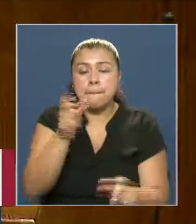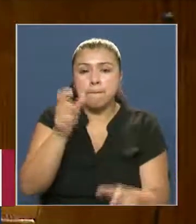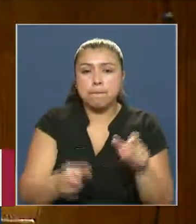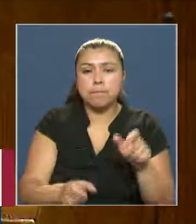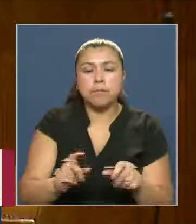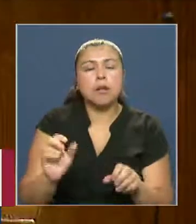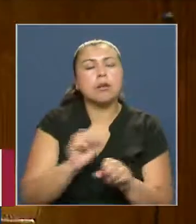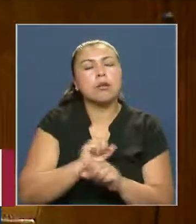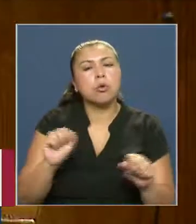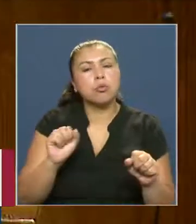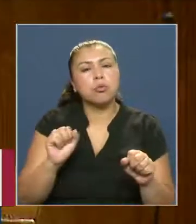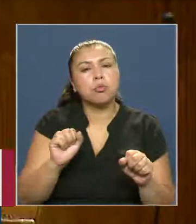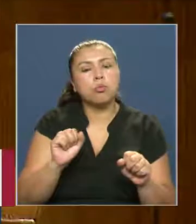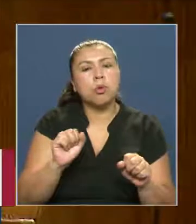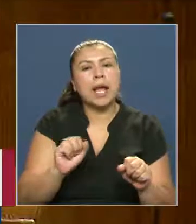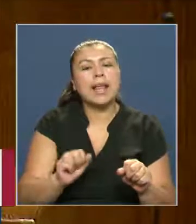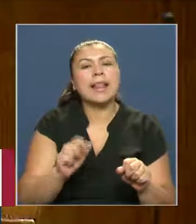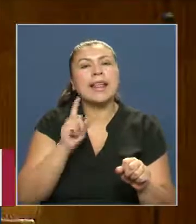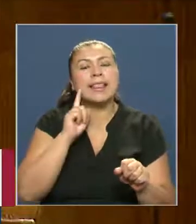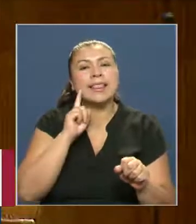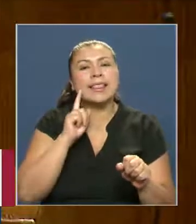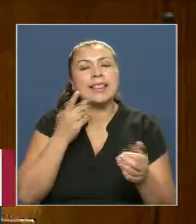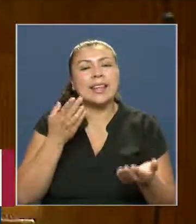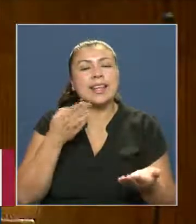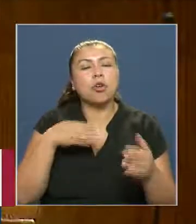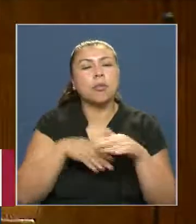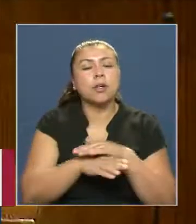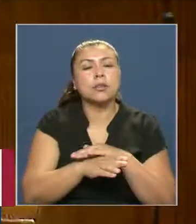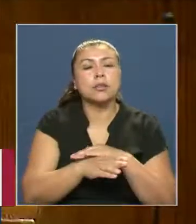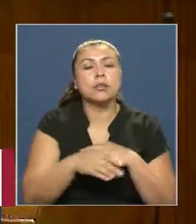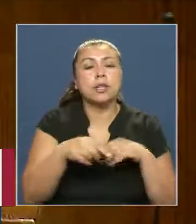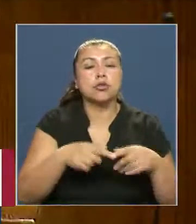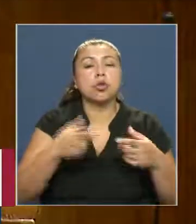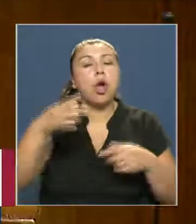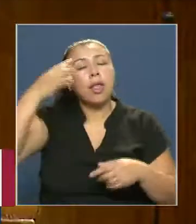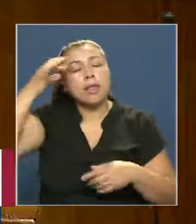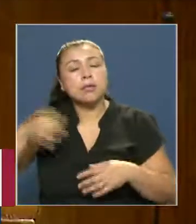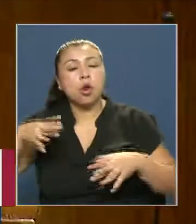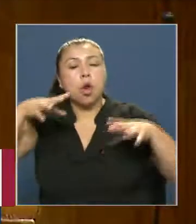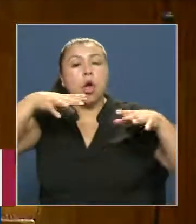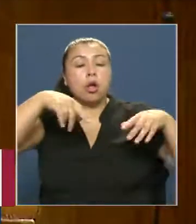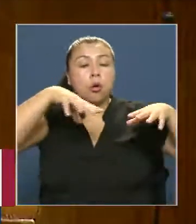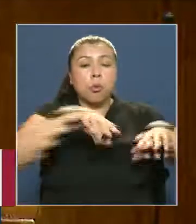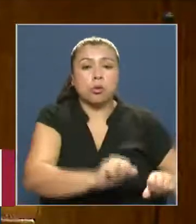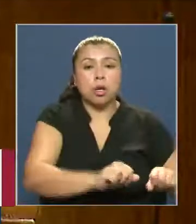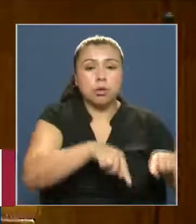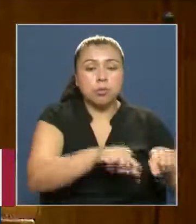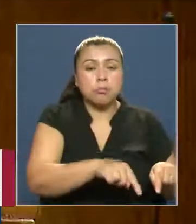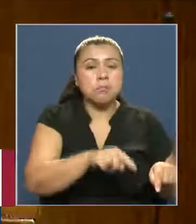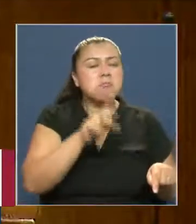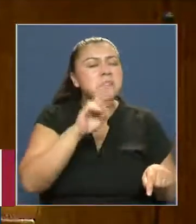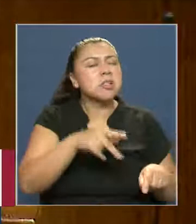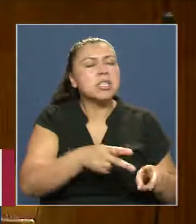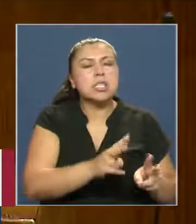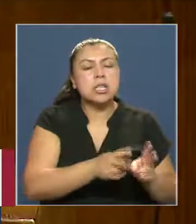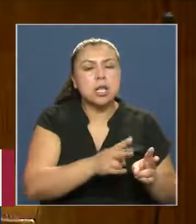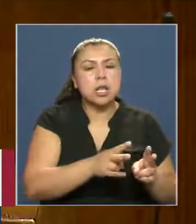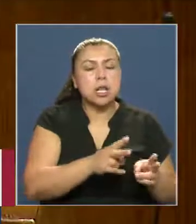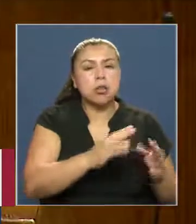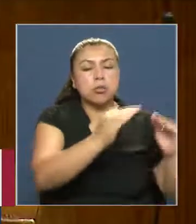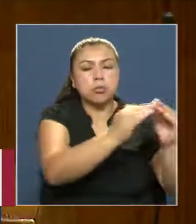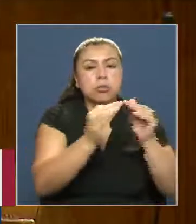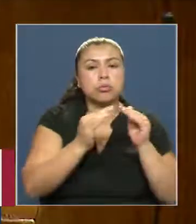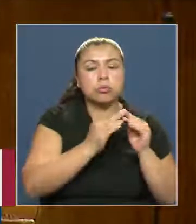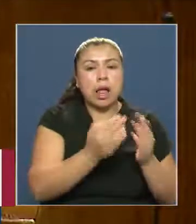no pudiendo acceder a la vivienda formal decidieron establecerse en un terreno sin tener el dominio de él y las